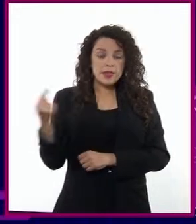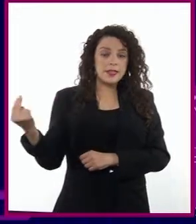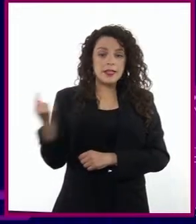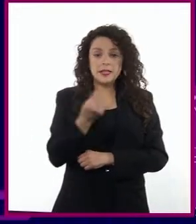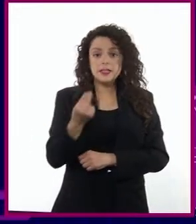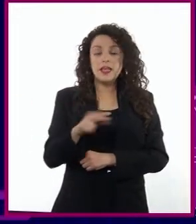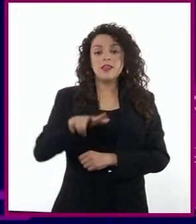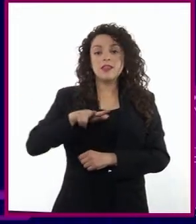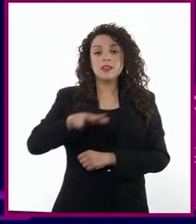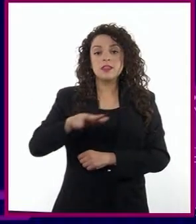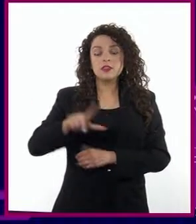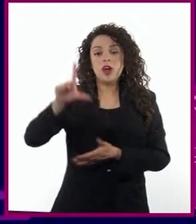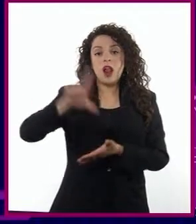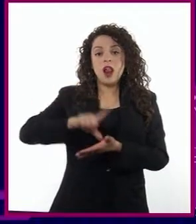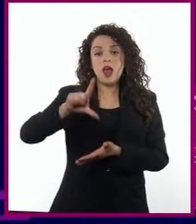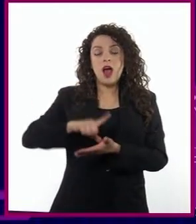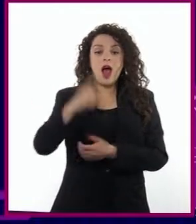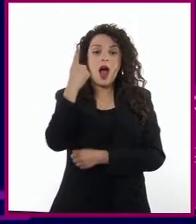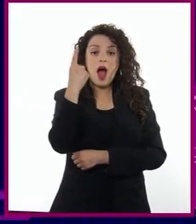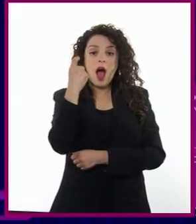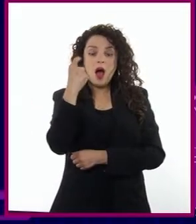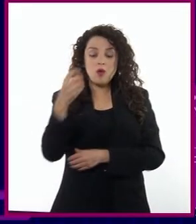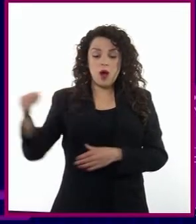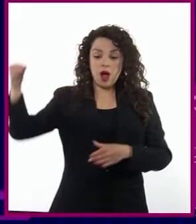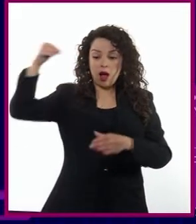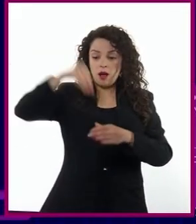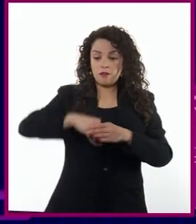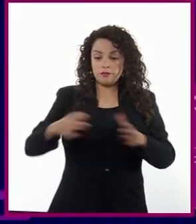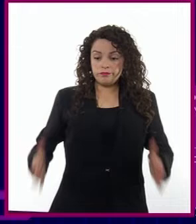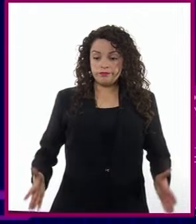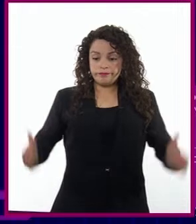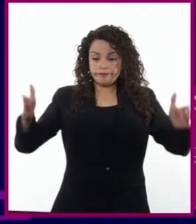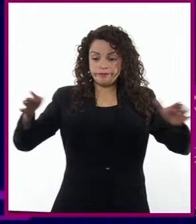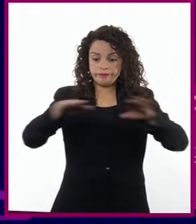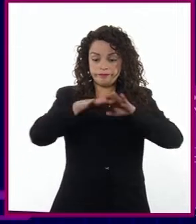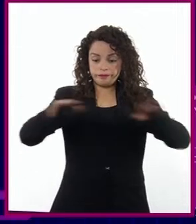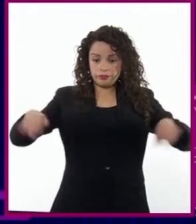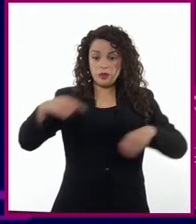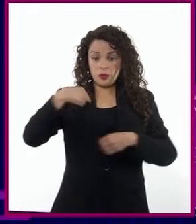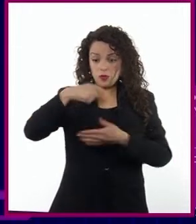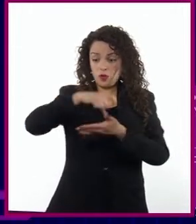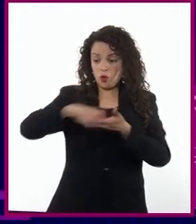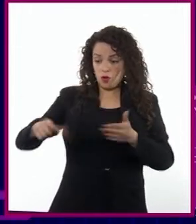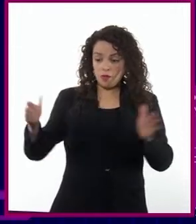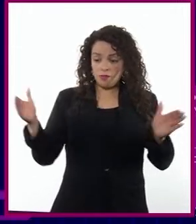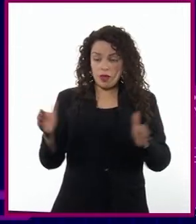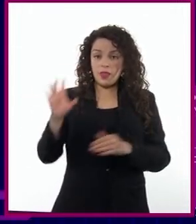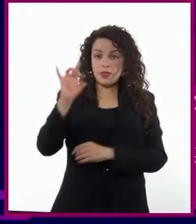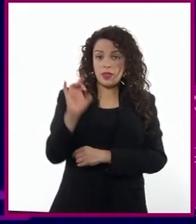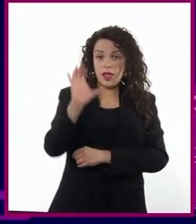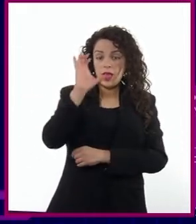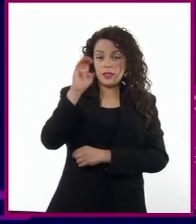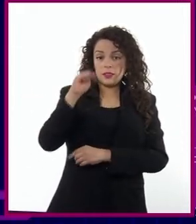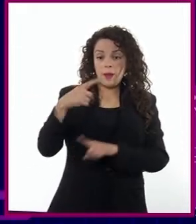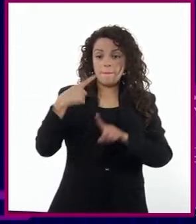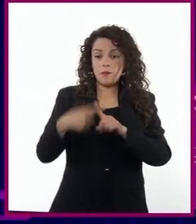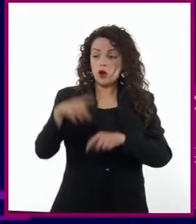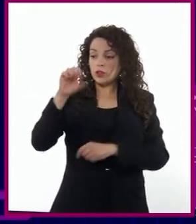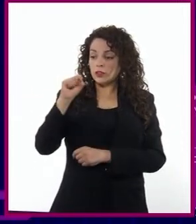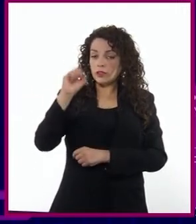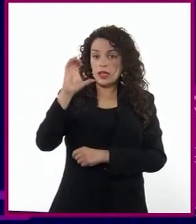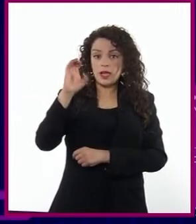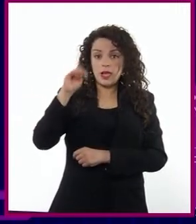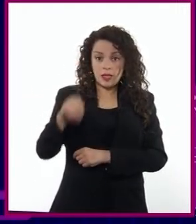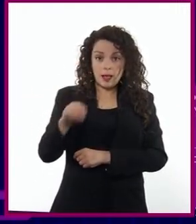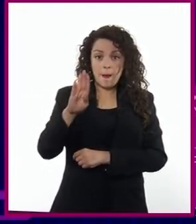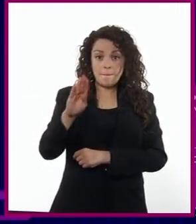requieren 18 litros de agua en la pecera. Si voy a comprar una pecera de 30 centímetros por 60 centímetros